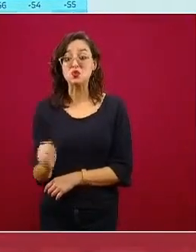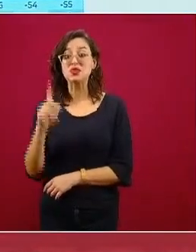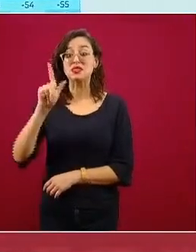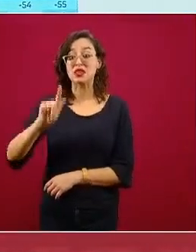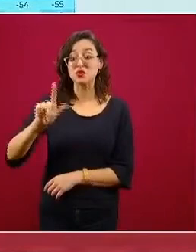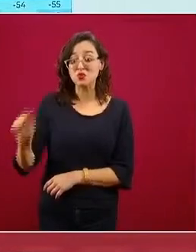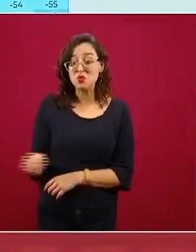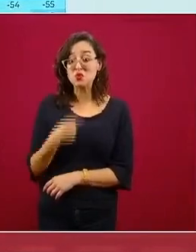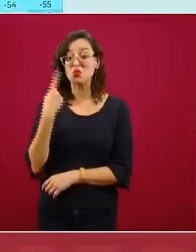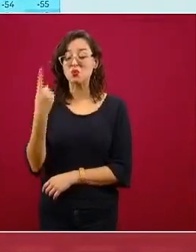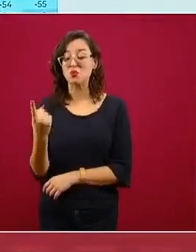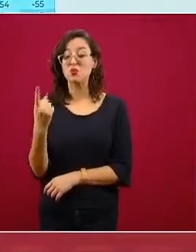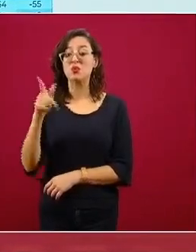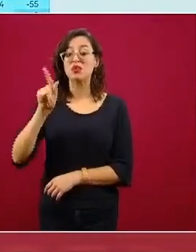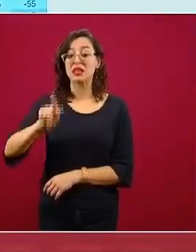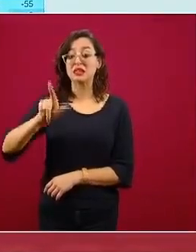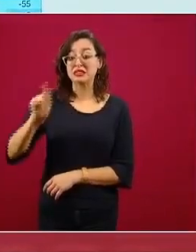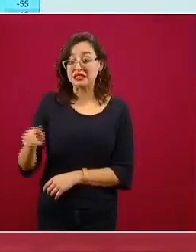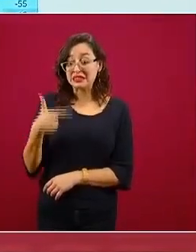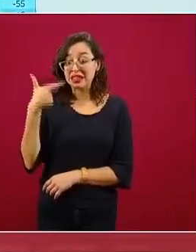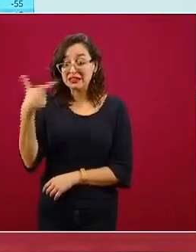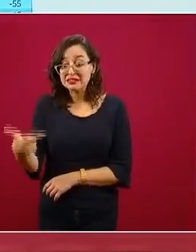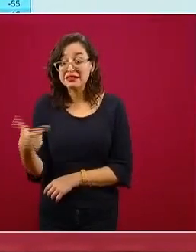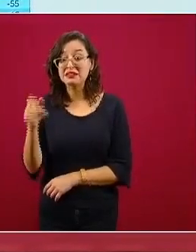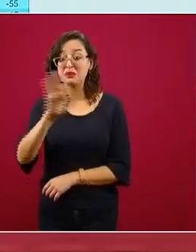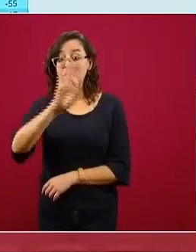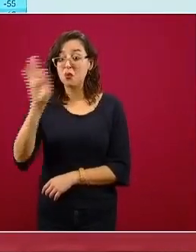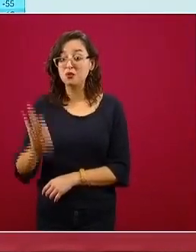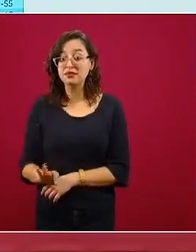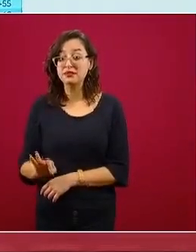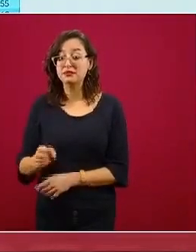69, 71, 77,